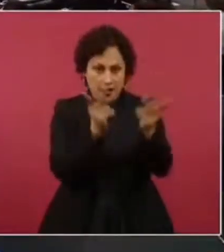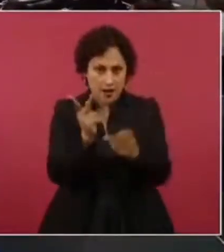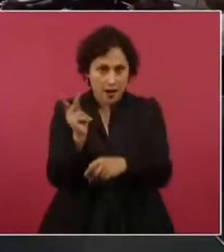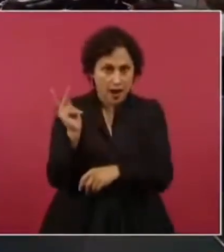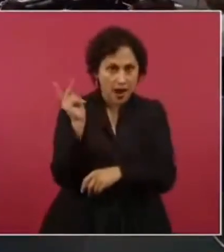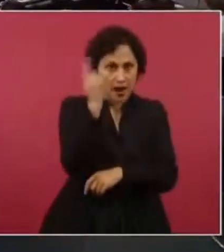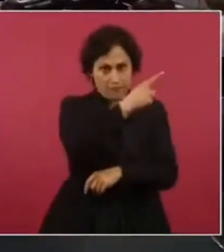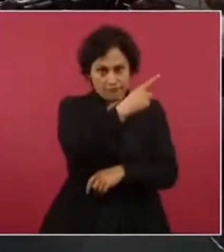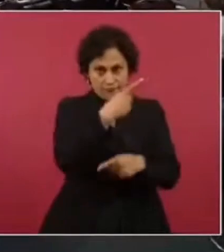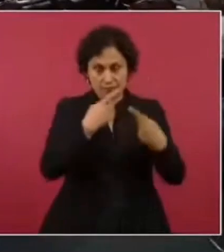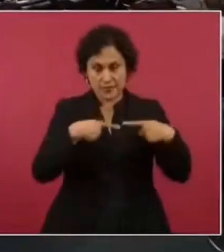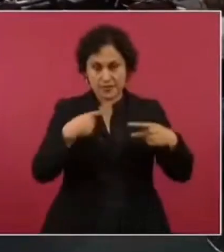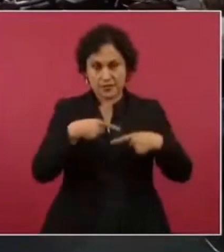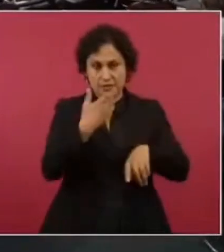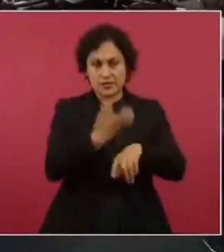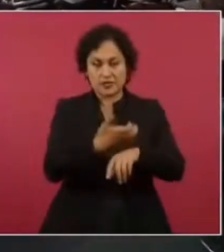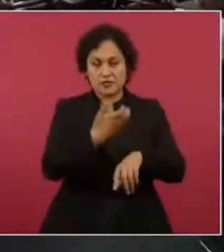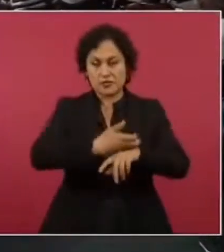sí